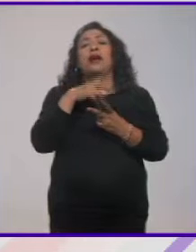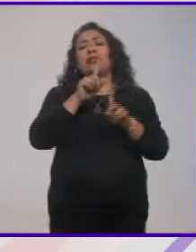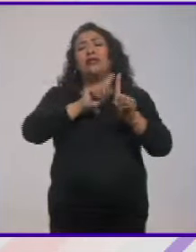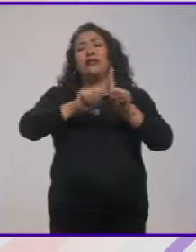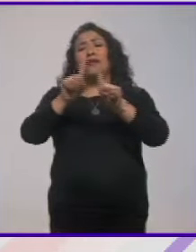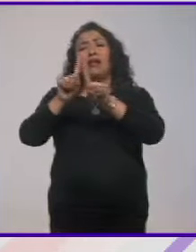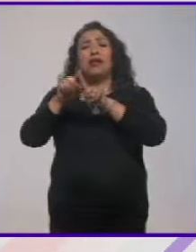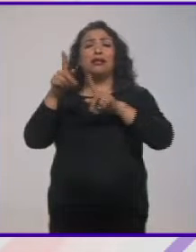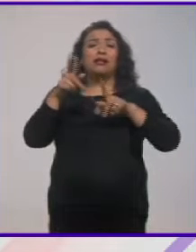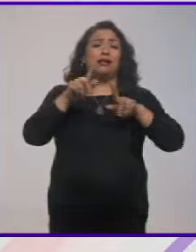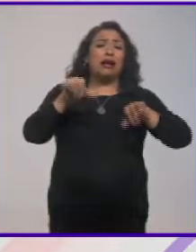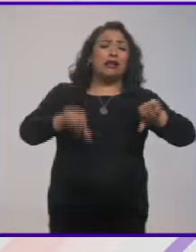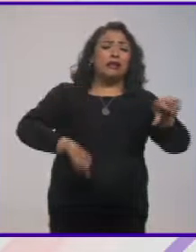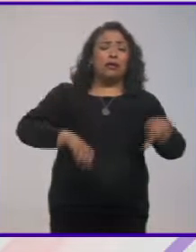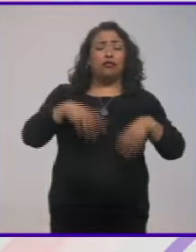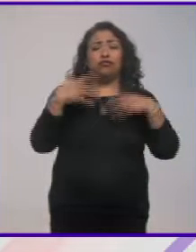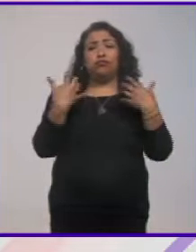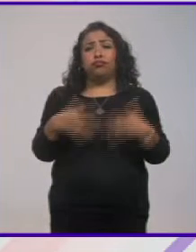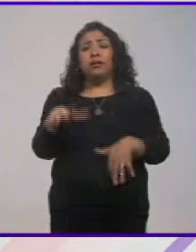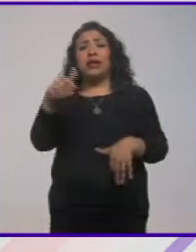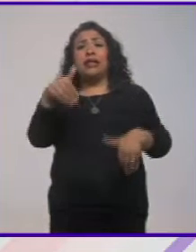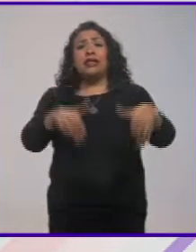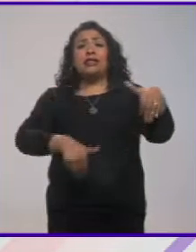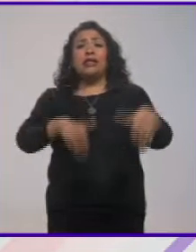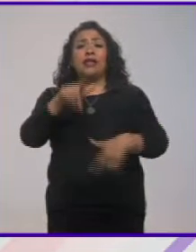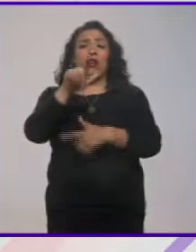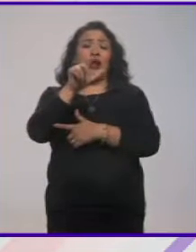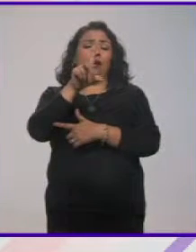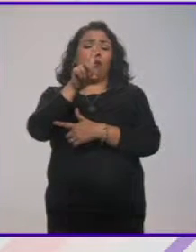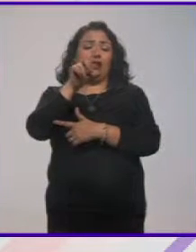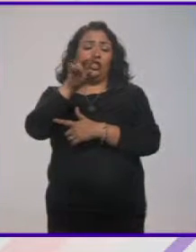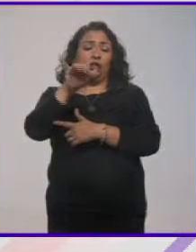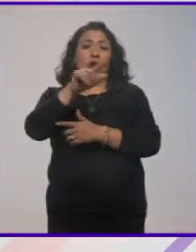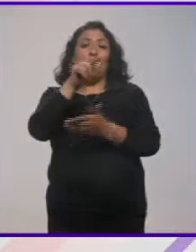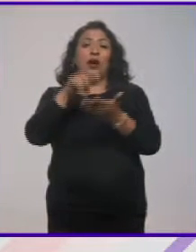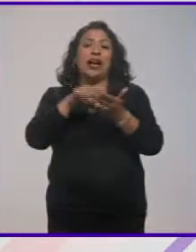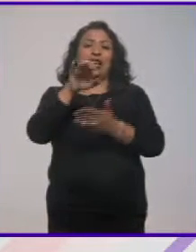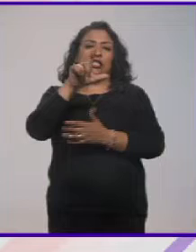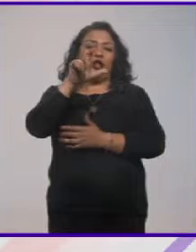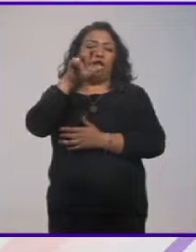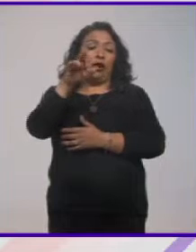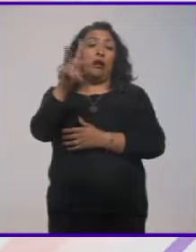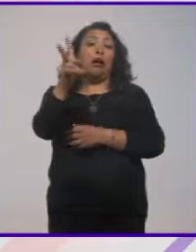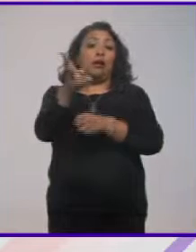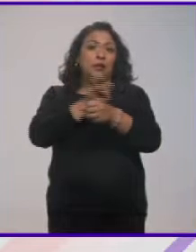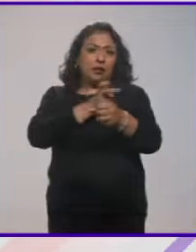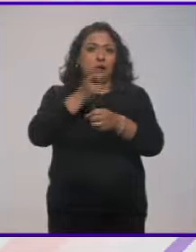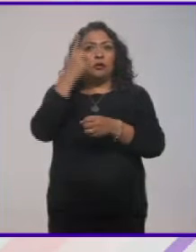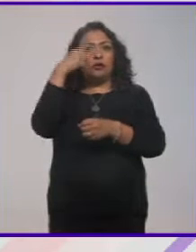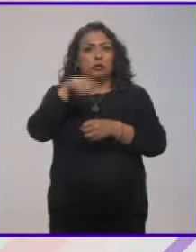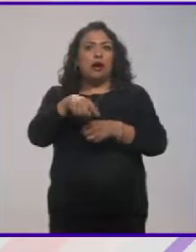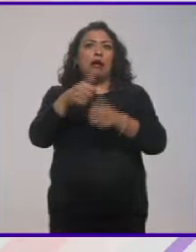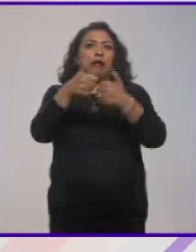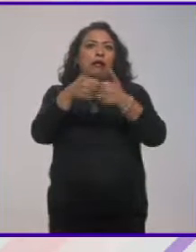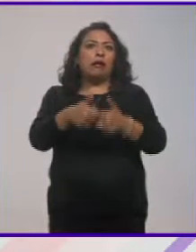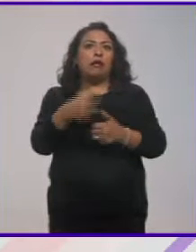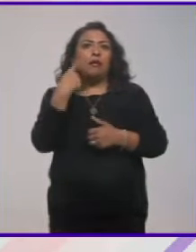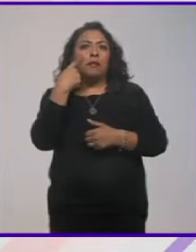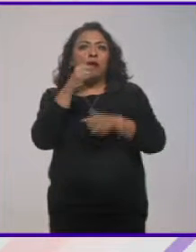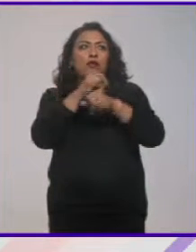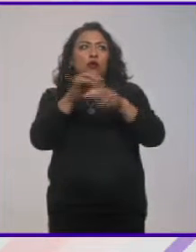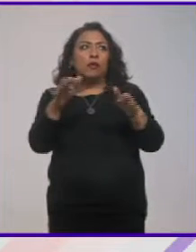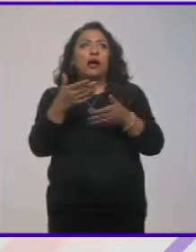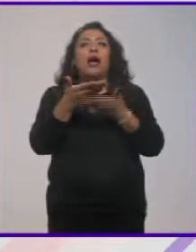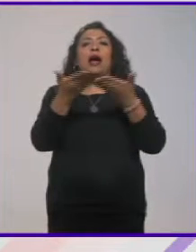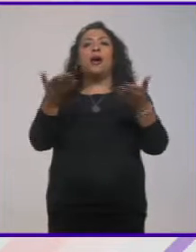cantidad enorme de actividades, está el Teatro Mladinsko de Eslovenia, así que los invitamos a que no se pierdan nuestra transmisión. ¿Y qué les